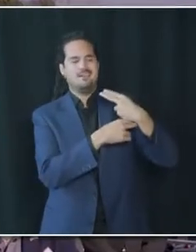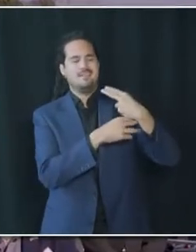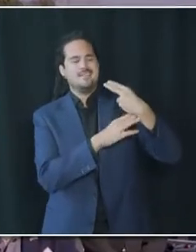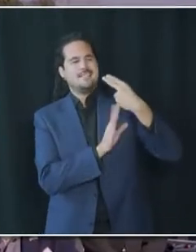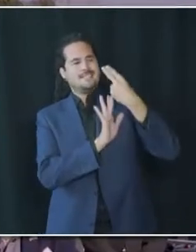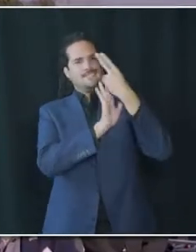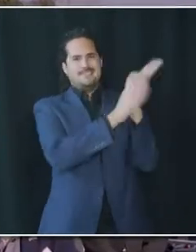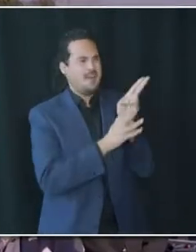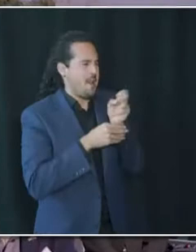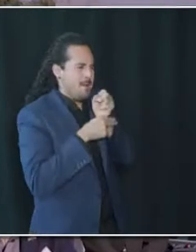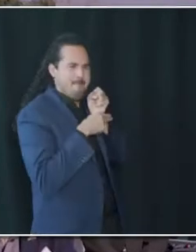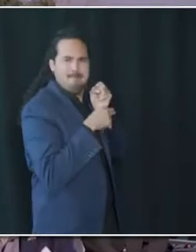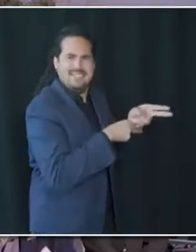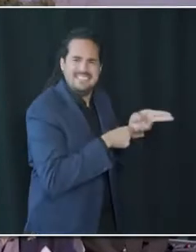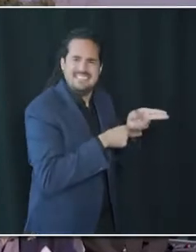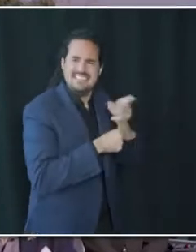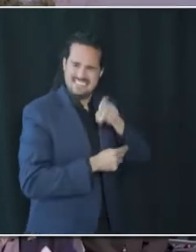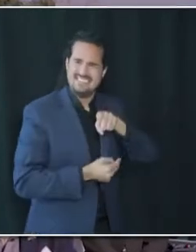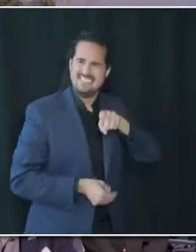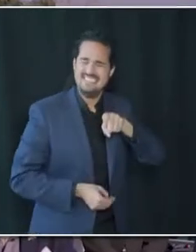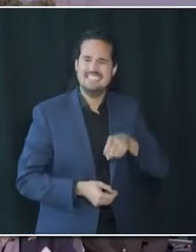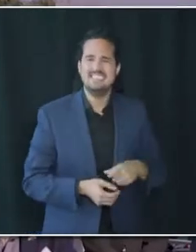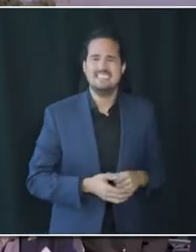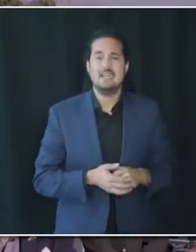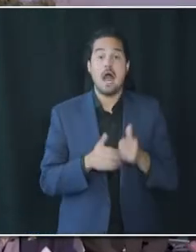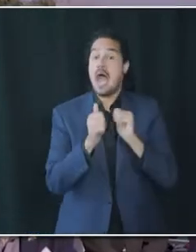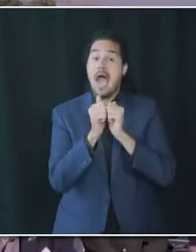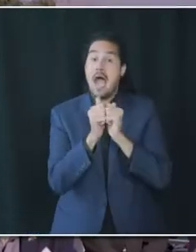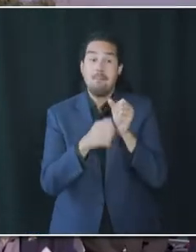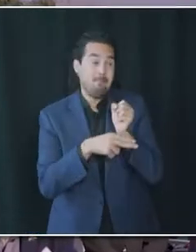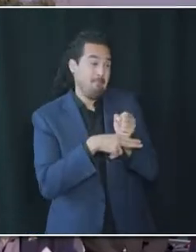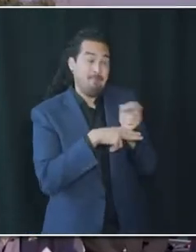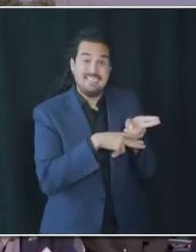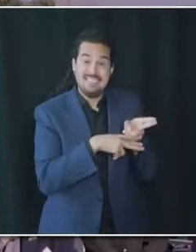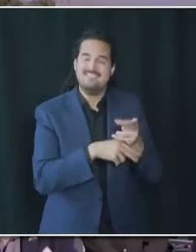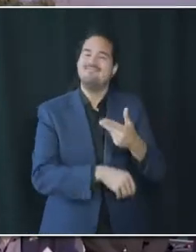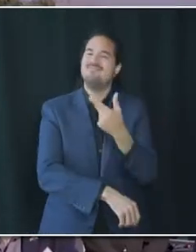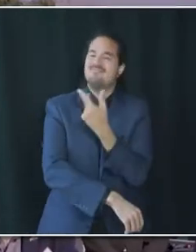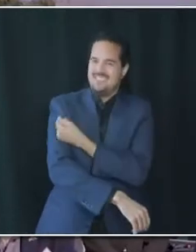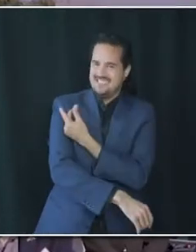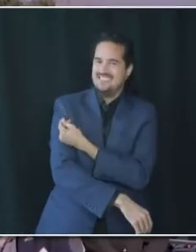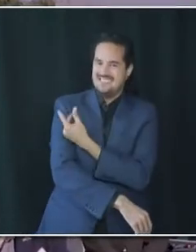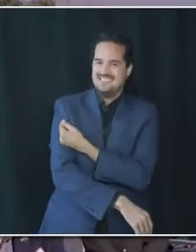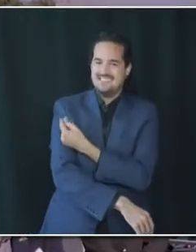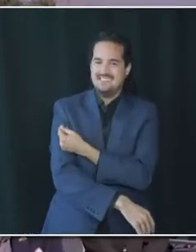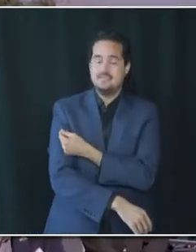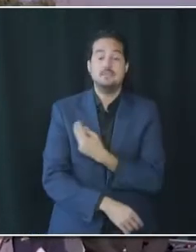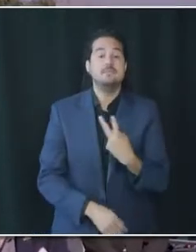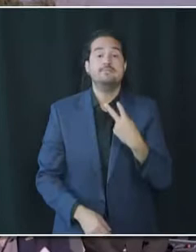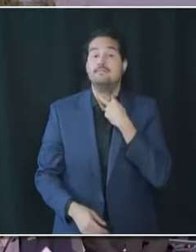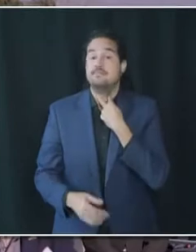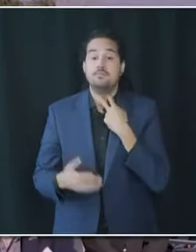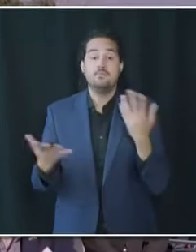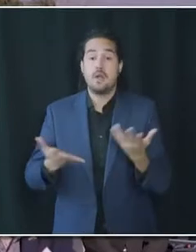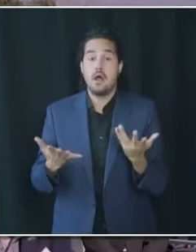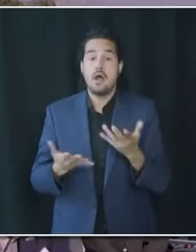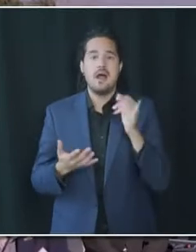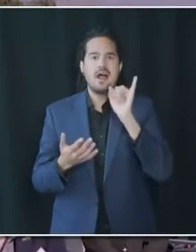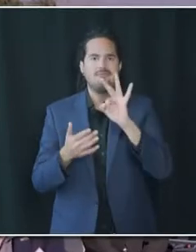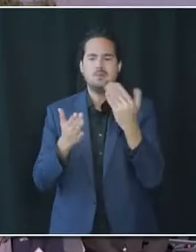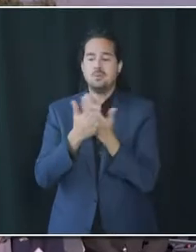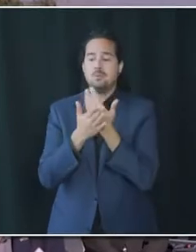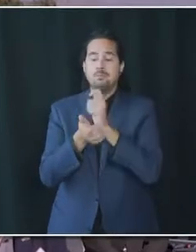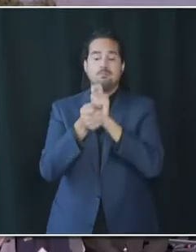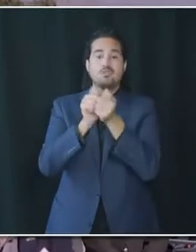enfermedad si no nos vacunan jóvenes seguirán ser unidos sigue notándose y cuando se